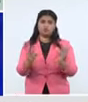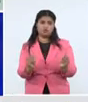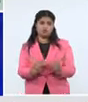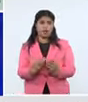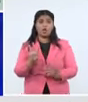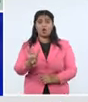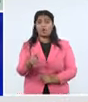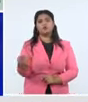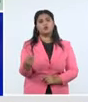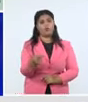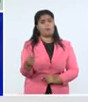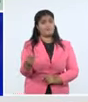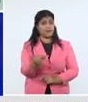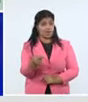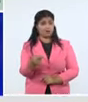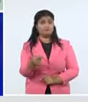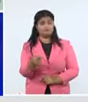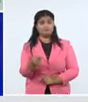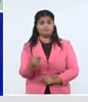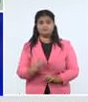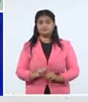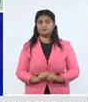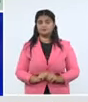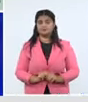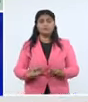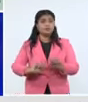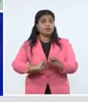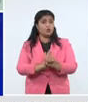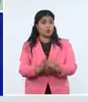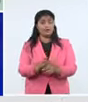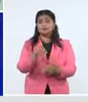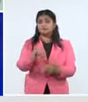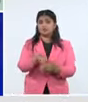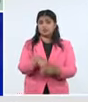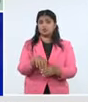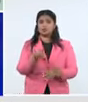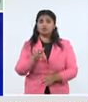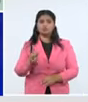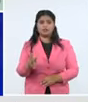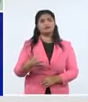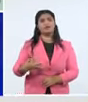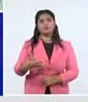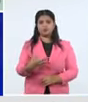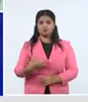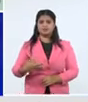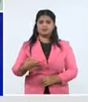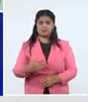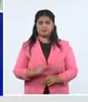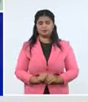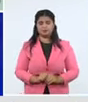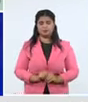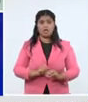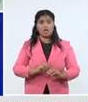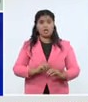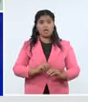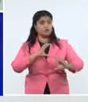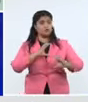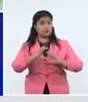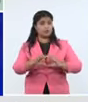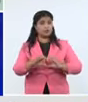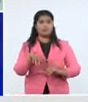menos en relación con la jornada precedente y con una transmisión en sus 13 municipios. Cautocristo hoy confirma